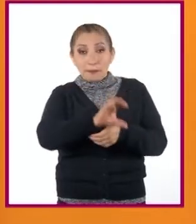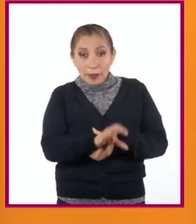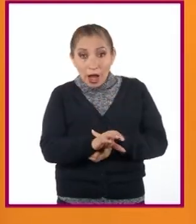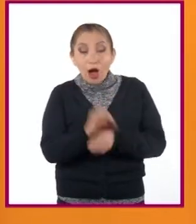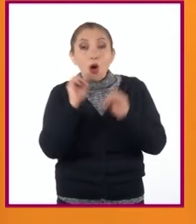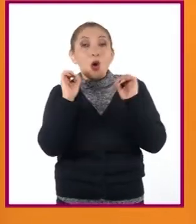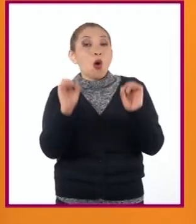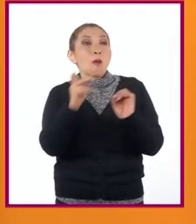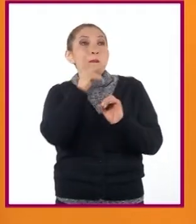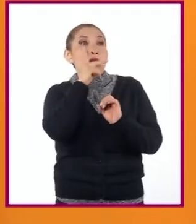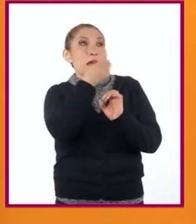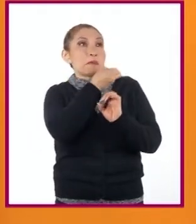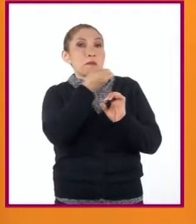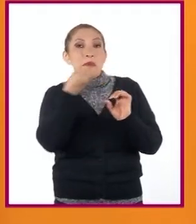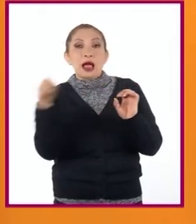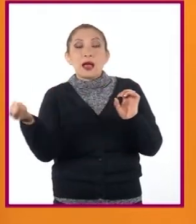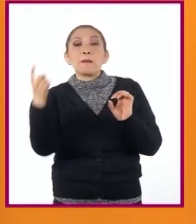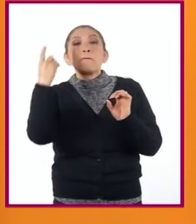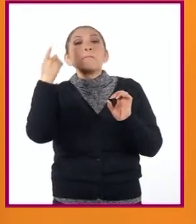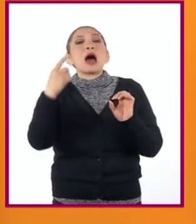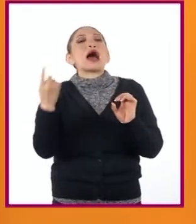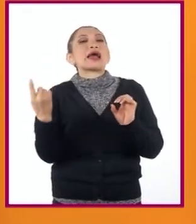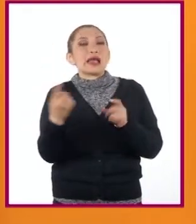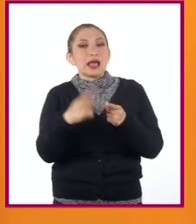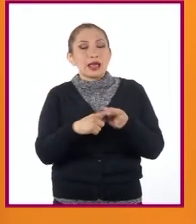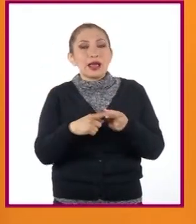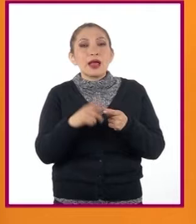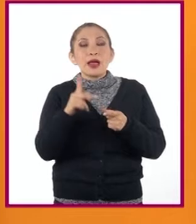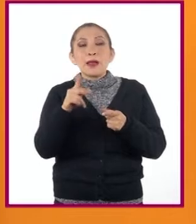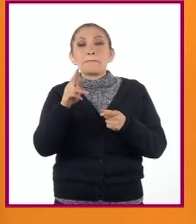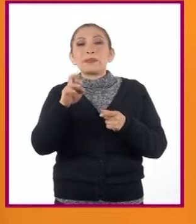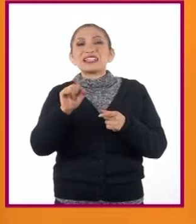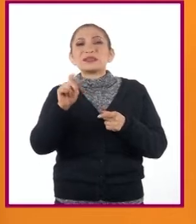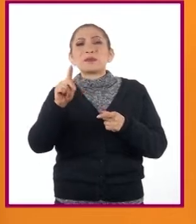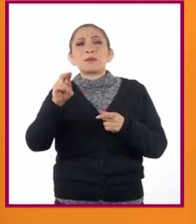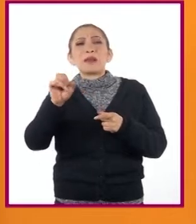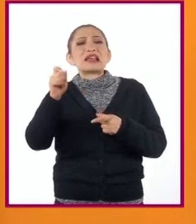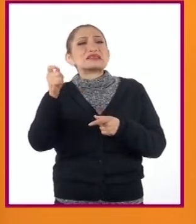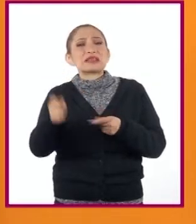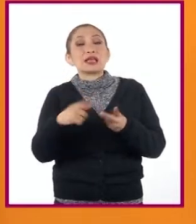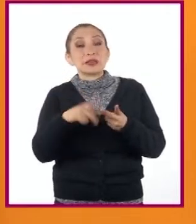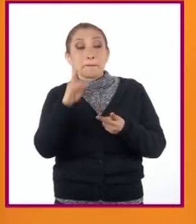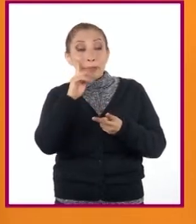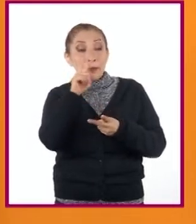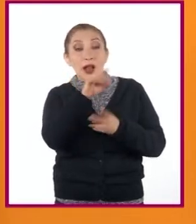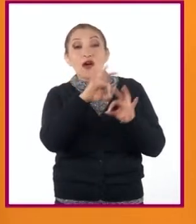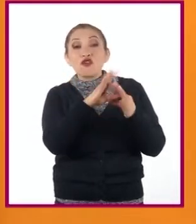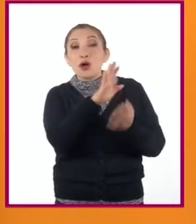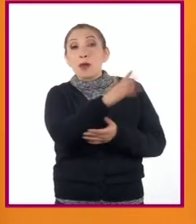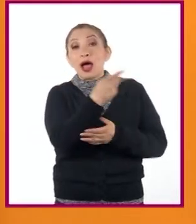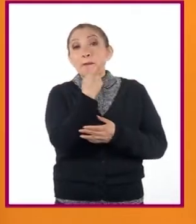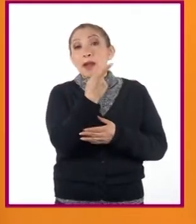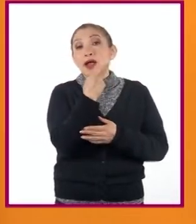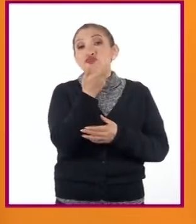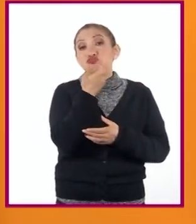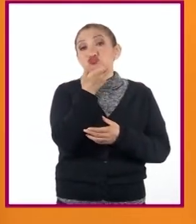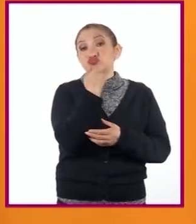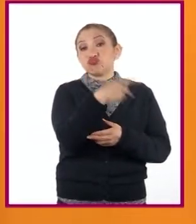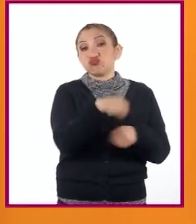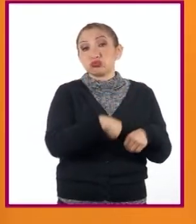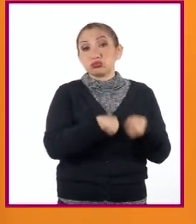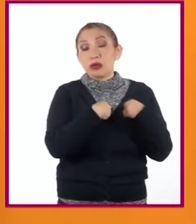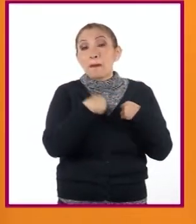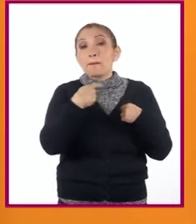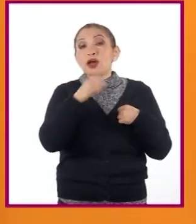o expresiones como pa' qué o pris-pras, que son una evidencia de la forma de hablar cotidiana, pero